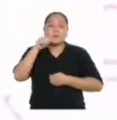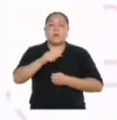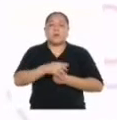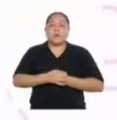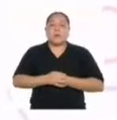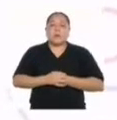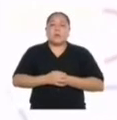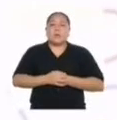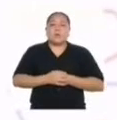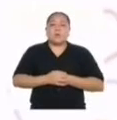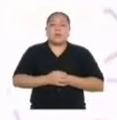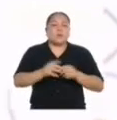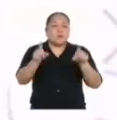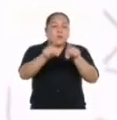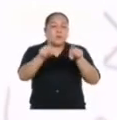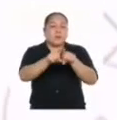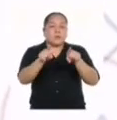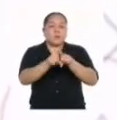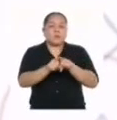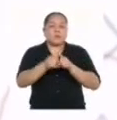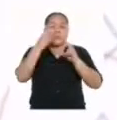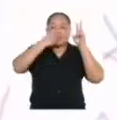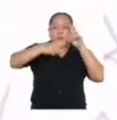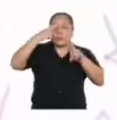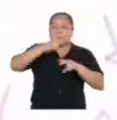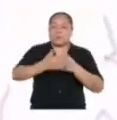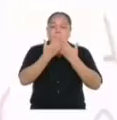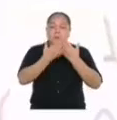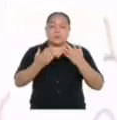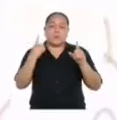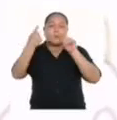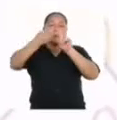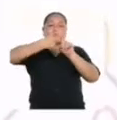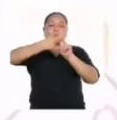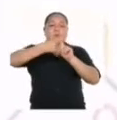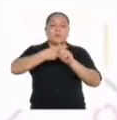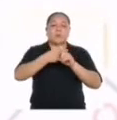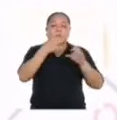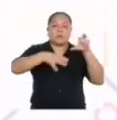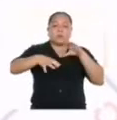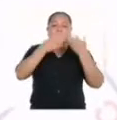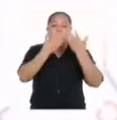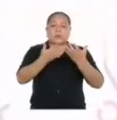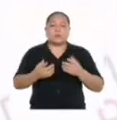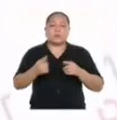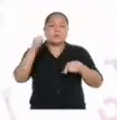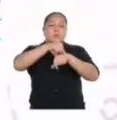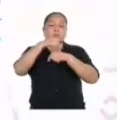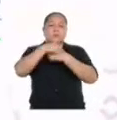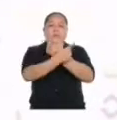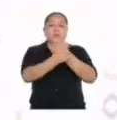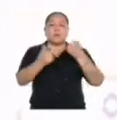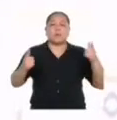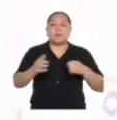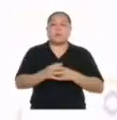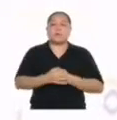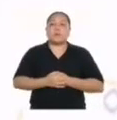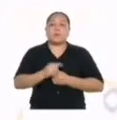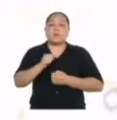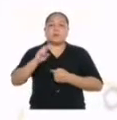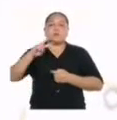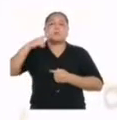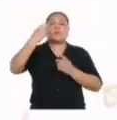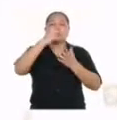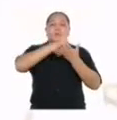los adolescentes. Además, reconocimos los efectos positivos de realizar actividades de tiempo libre o pasatiempos. En el